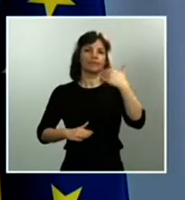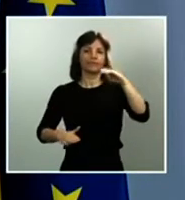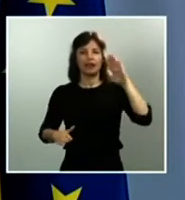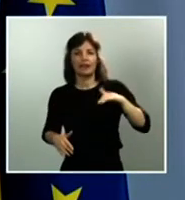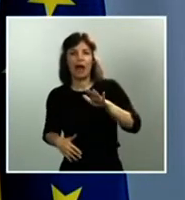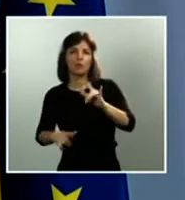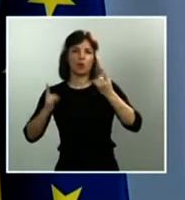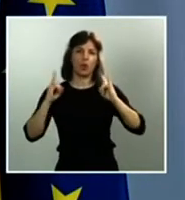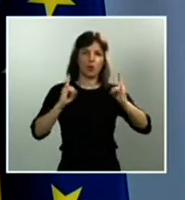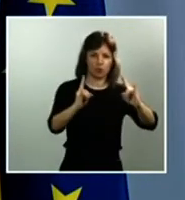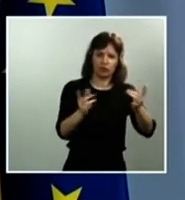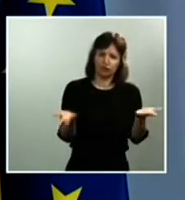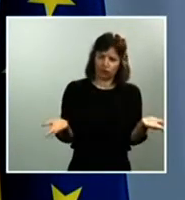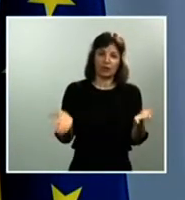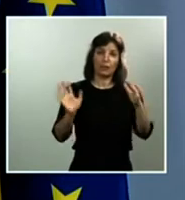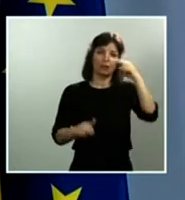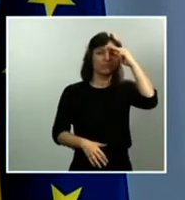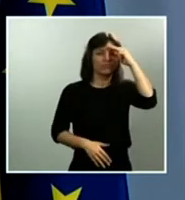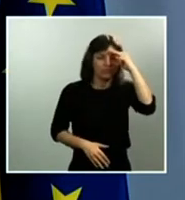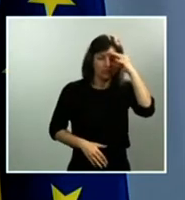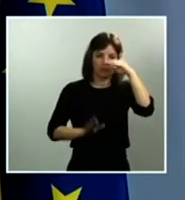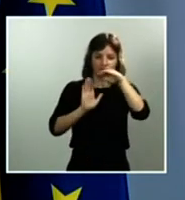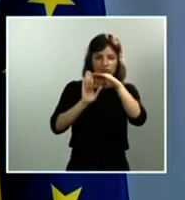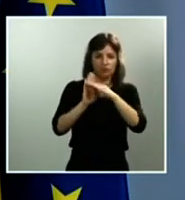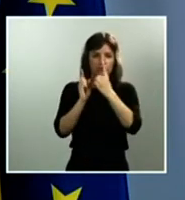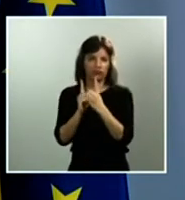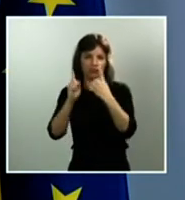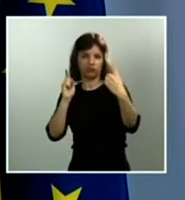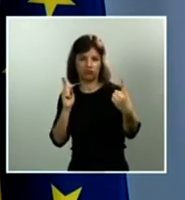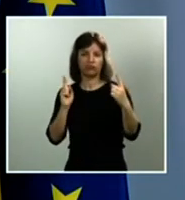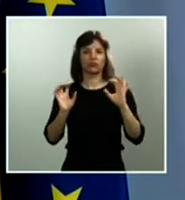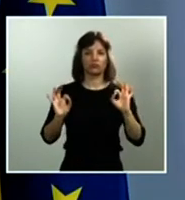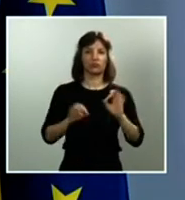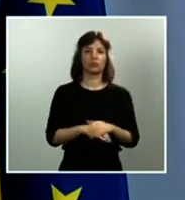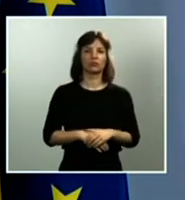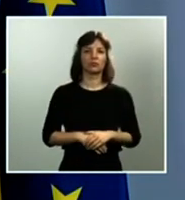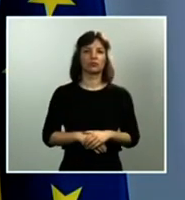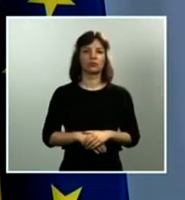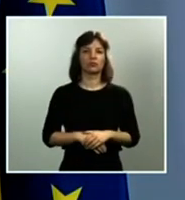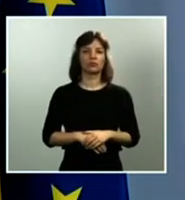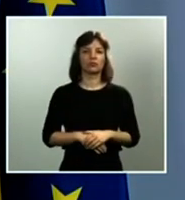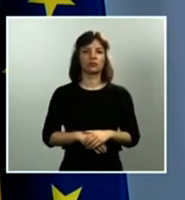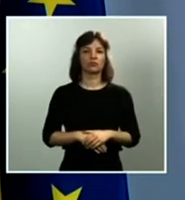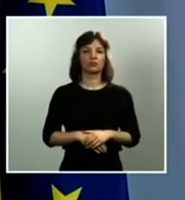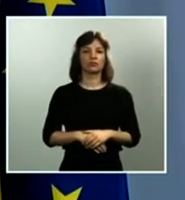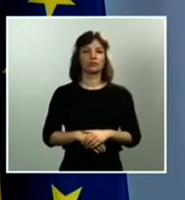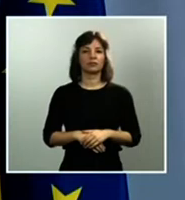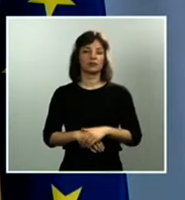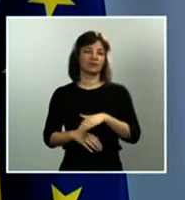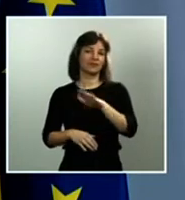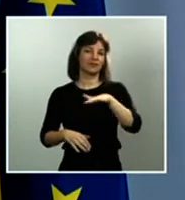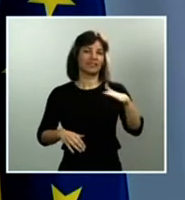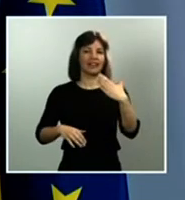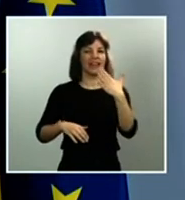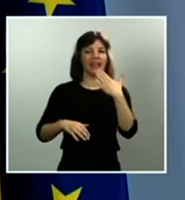respetando siempre, por supuesto, las medidas de distanciamiento social. No podrán salir del hogar niños, niñas o adolescentes con fiebres